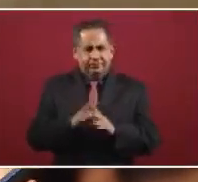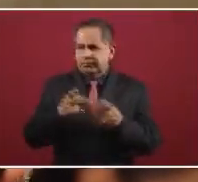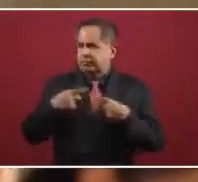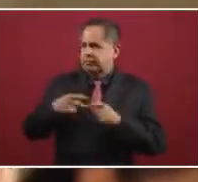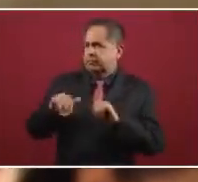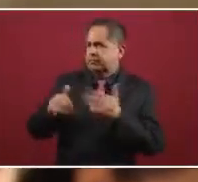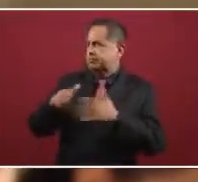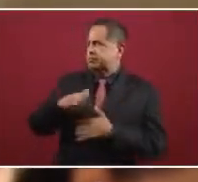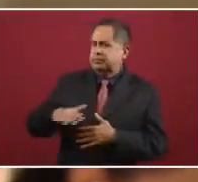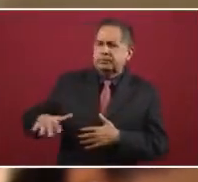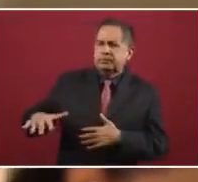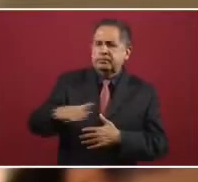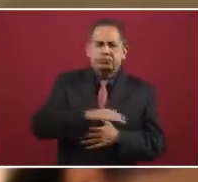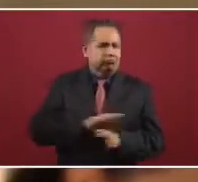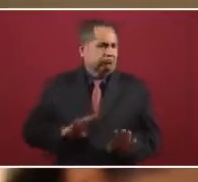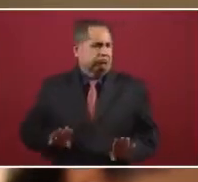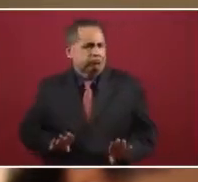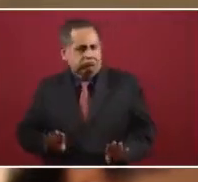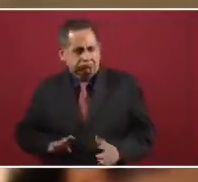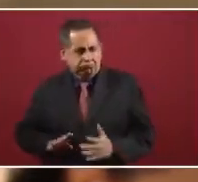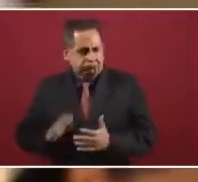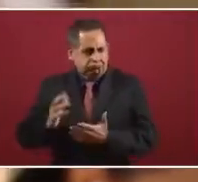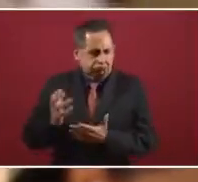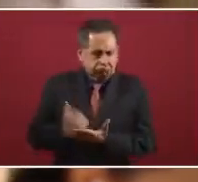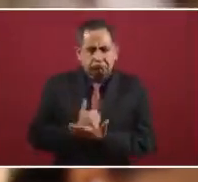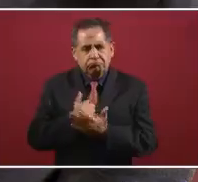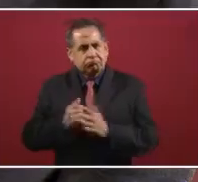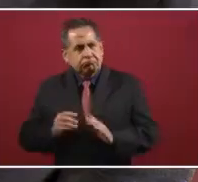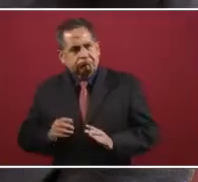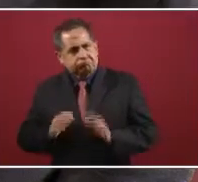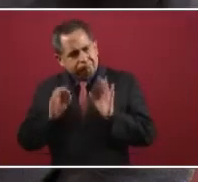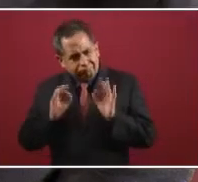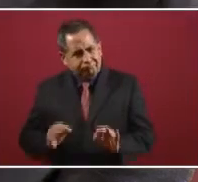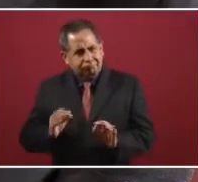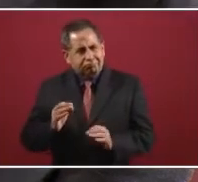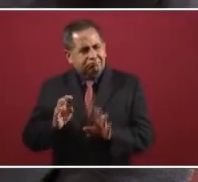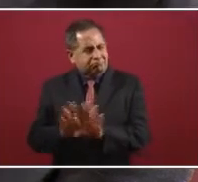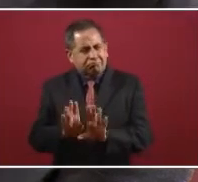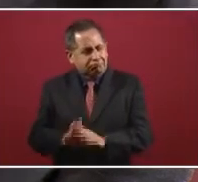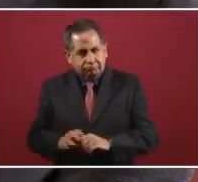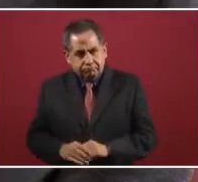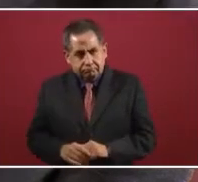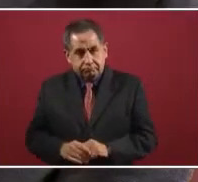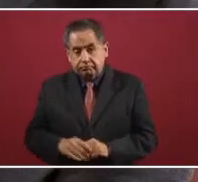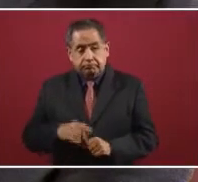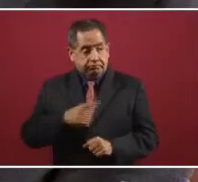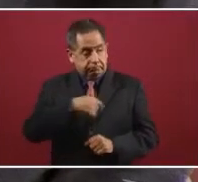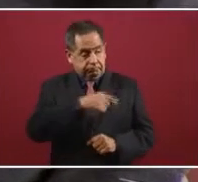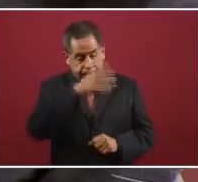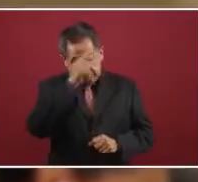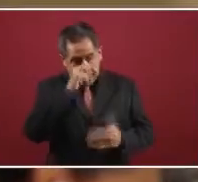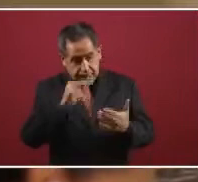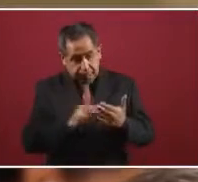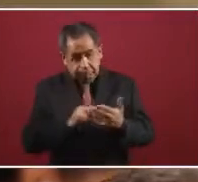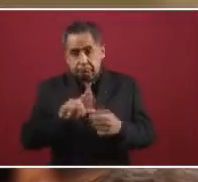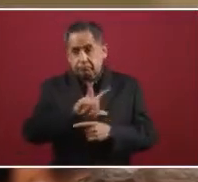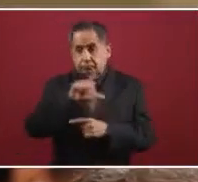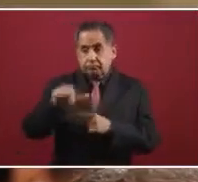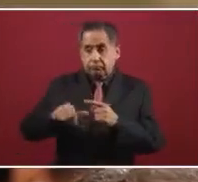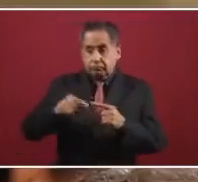población? Y aparte, si después de este acuerdo habrá todavía un